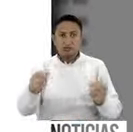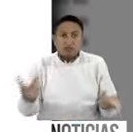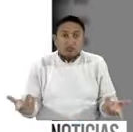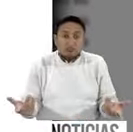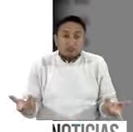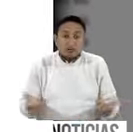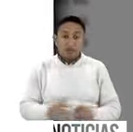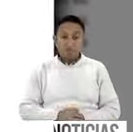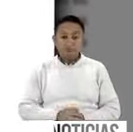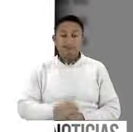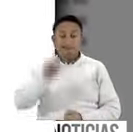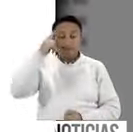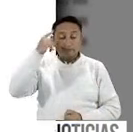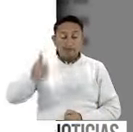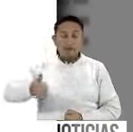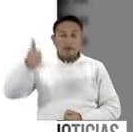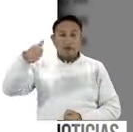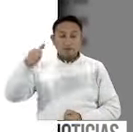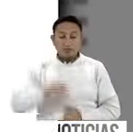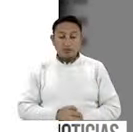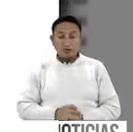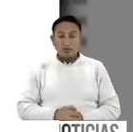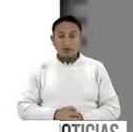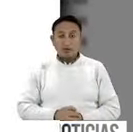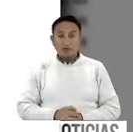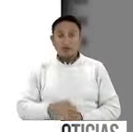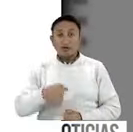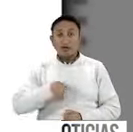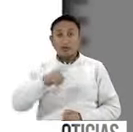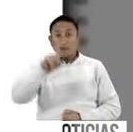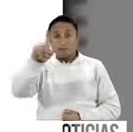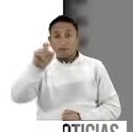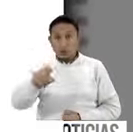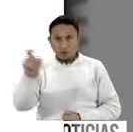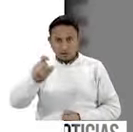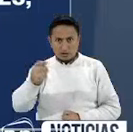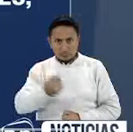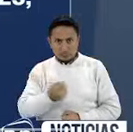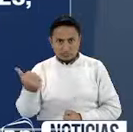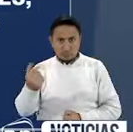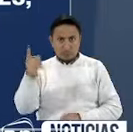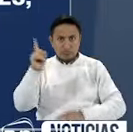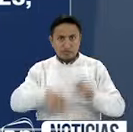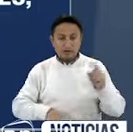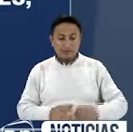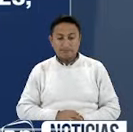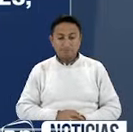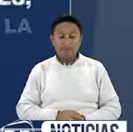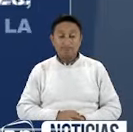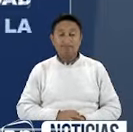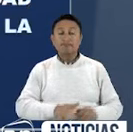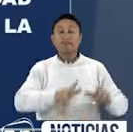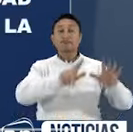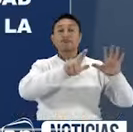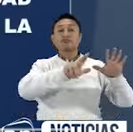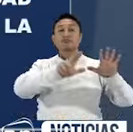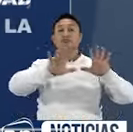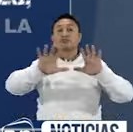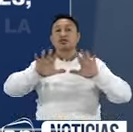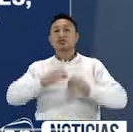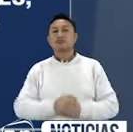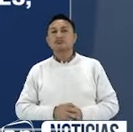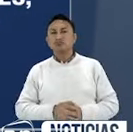indica que el gobierno no puede retirar consultas que son necesarias. Sobre la pregunta 8 y 10,